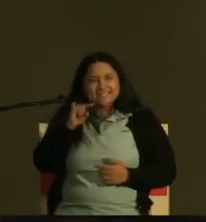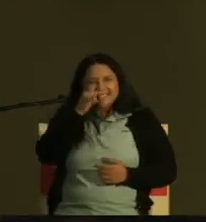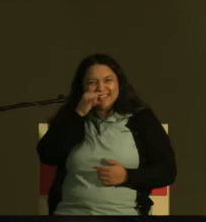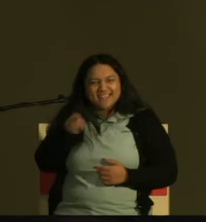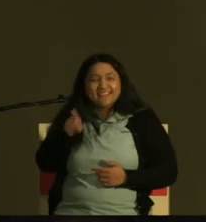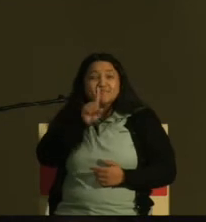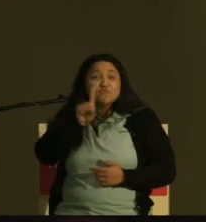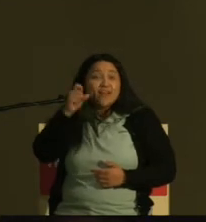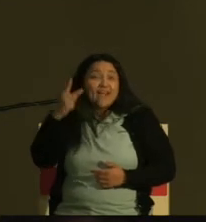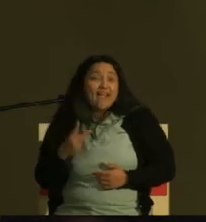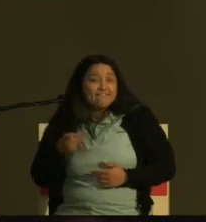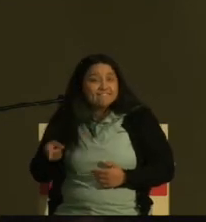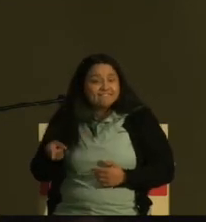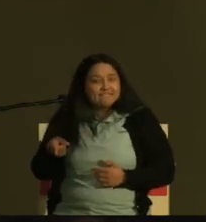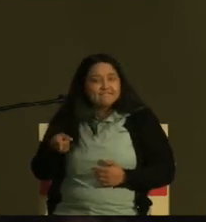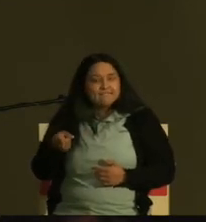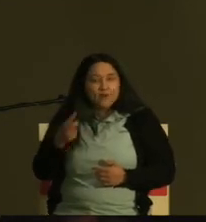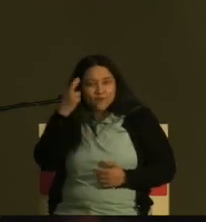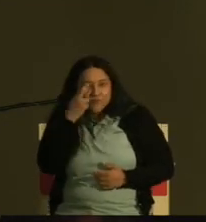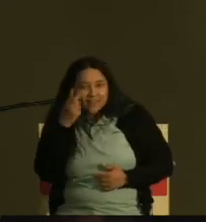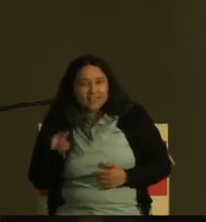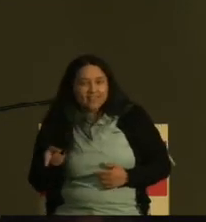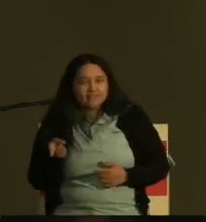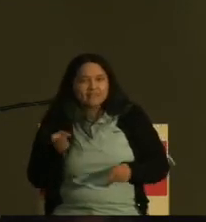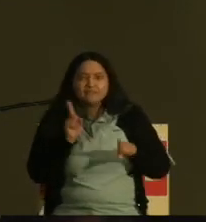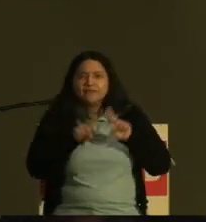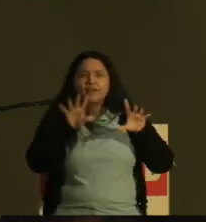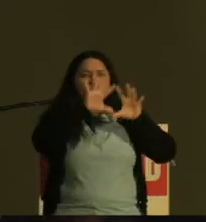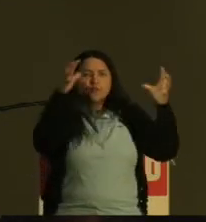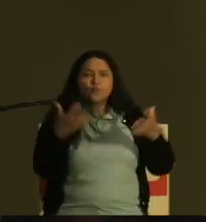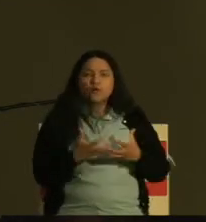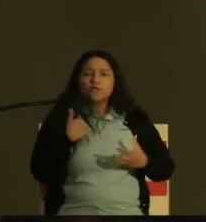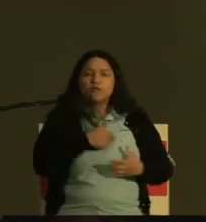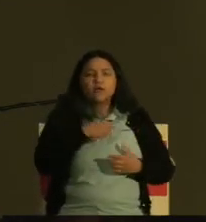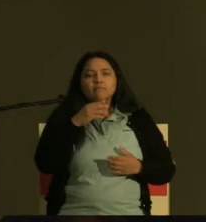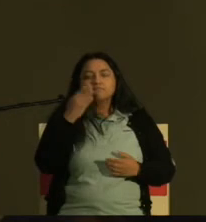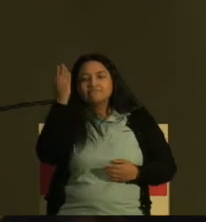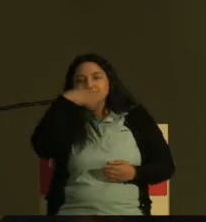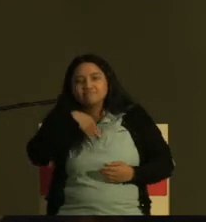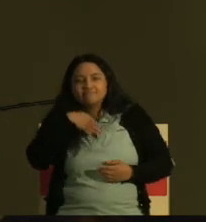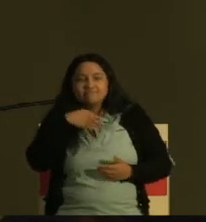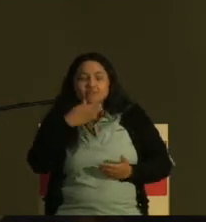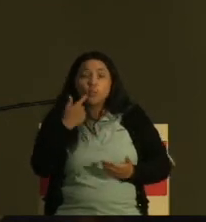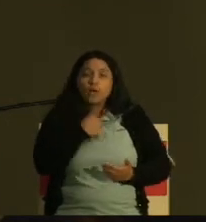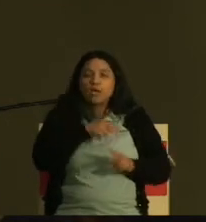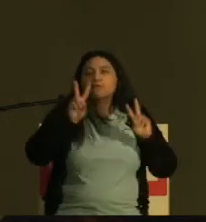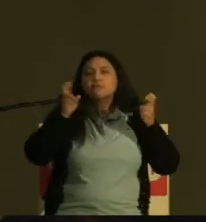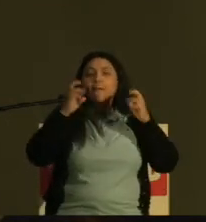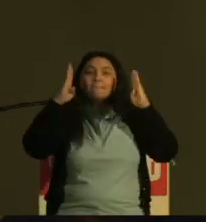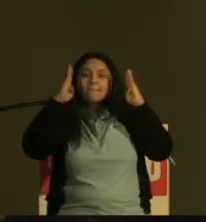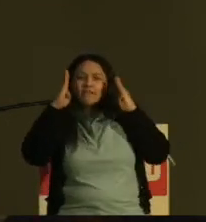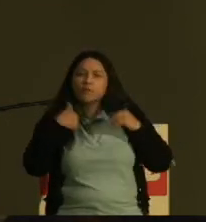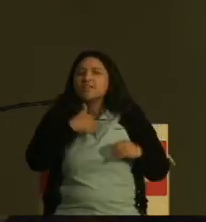medio, ¿no? Ese pequeño detalle que ya los demás no nos damos cuenta, ¿no? Por más que estemos atentos o creamos que